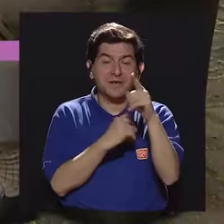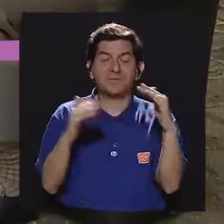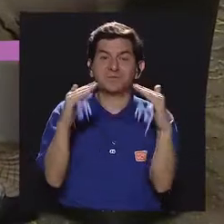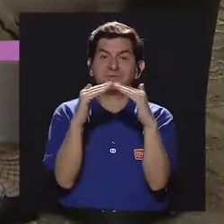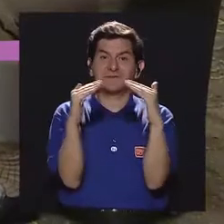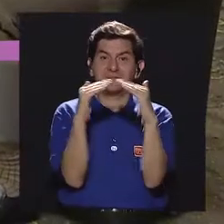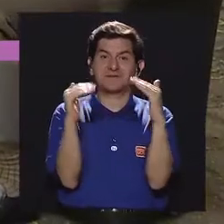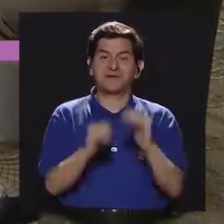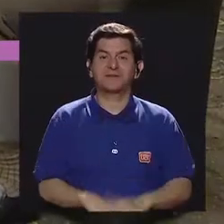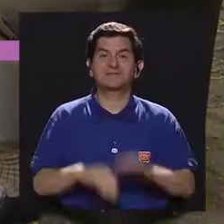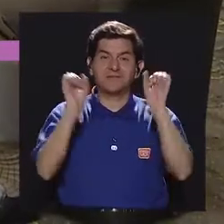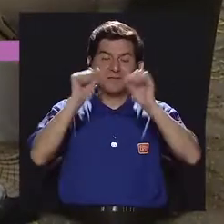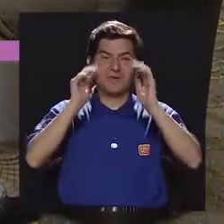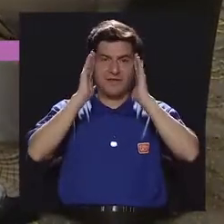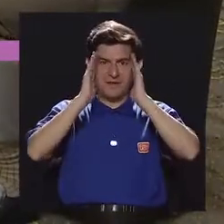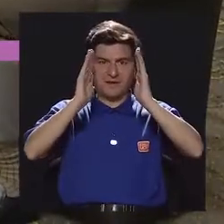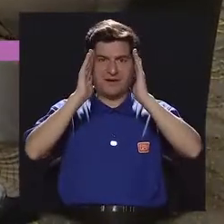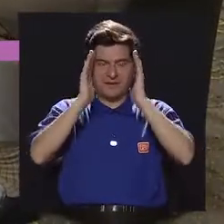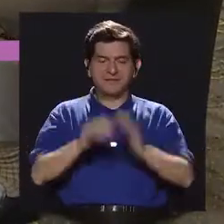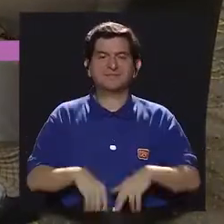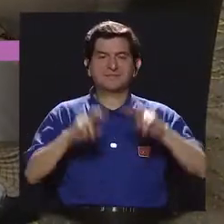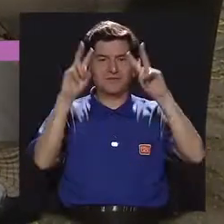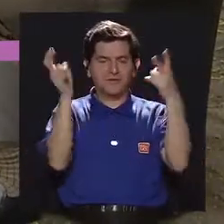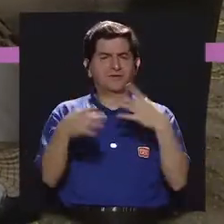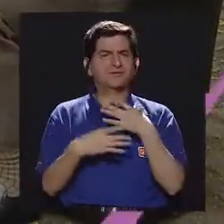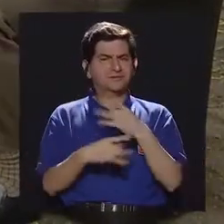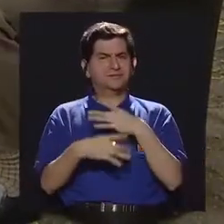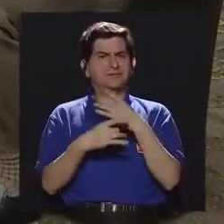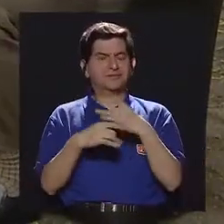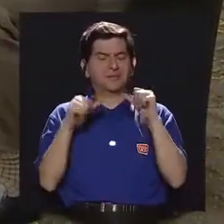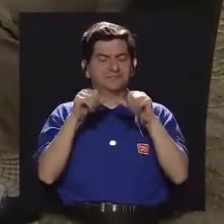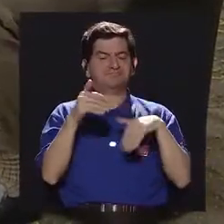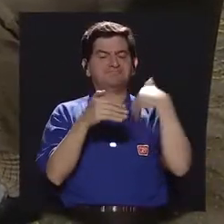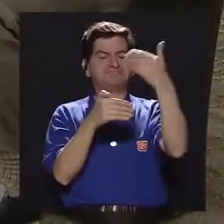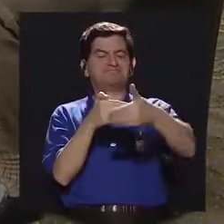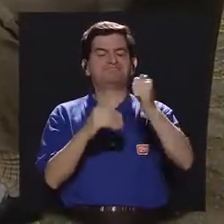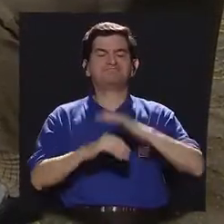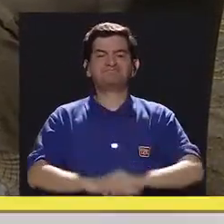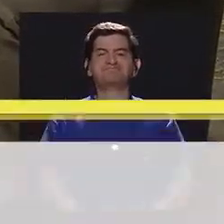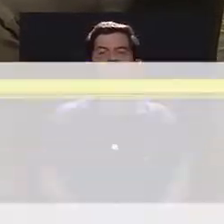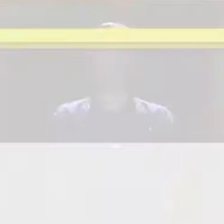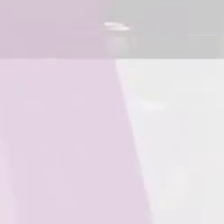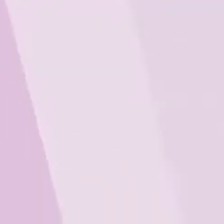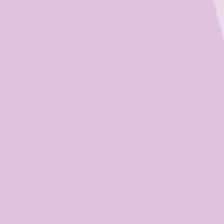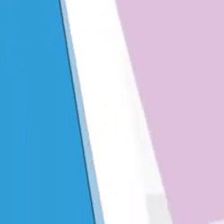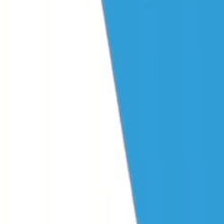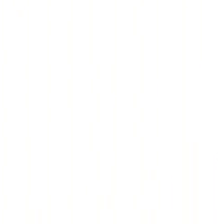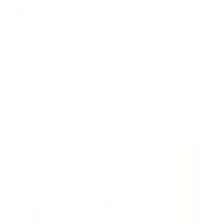allá en sus hogares puedan seguirnos acompañando en este tema tan interesante. Ya regresamos.